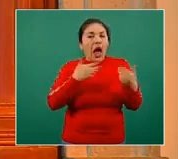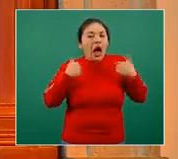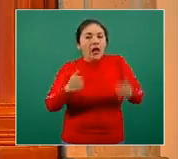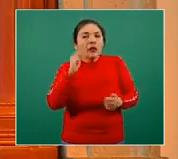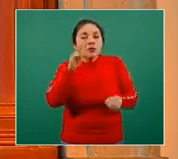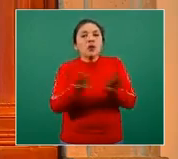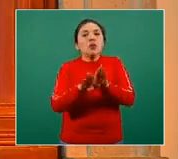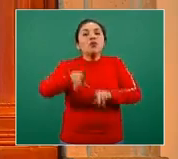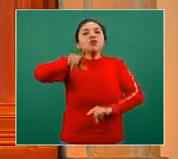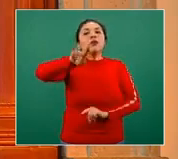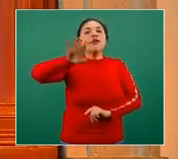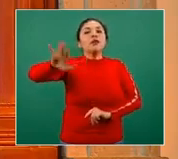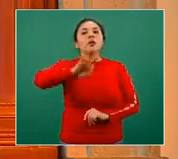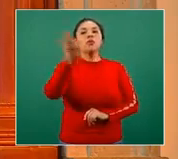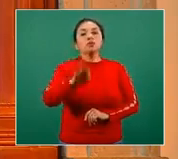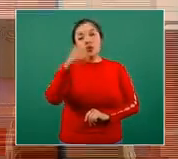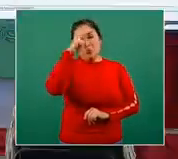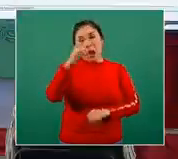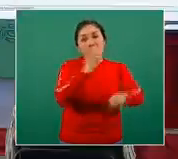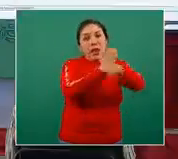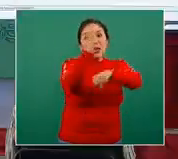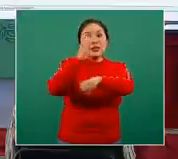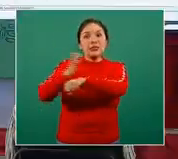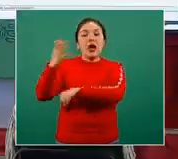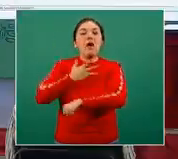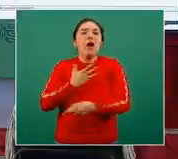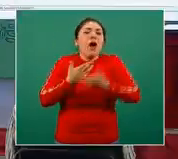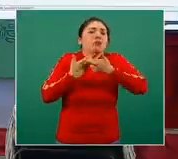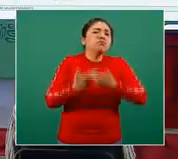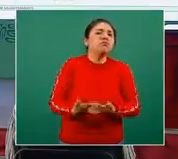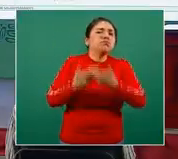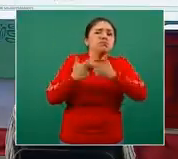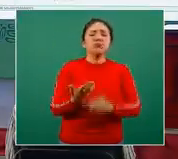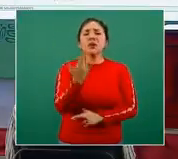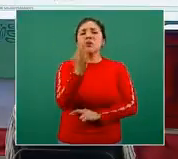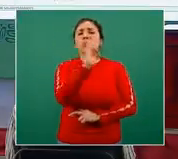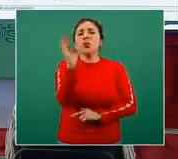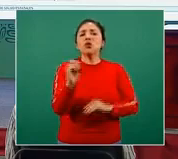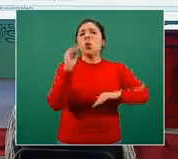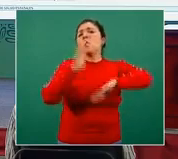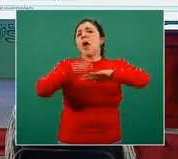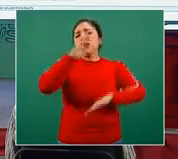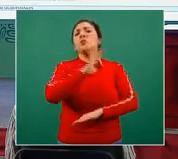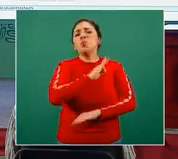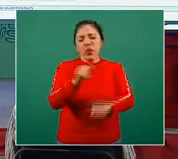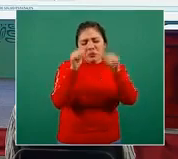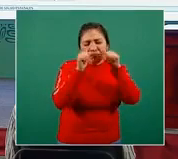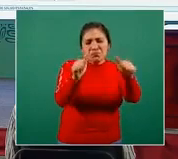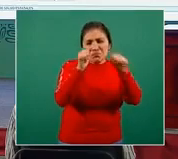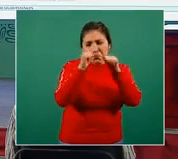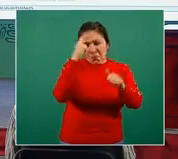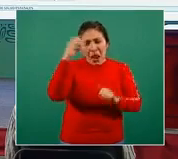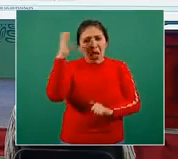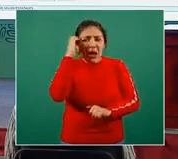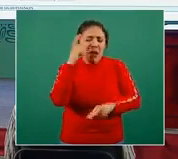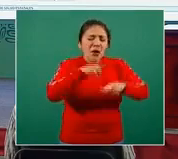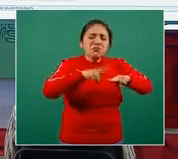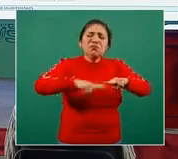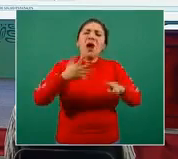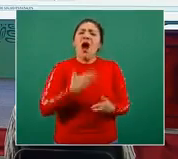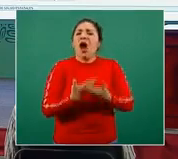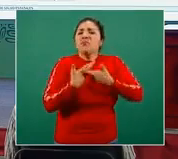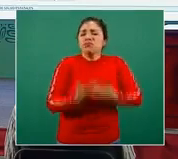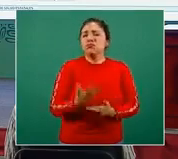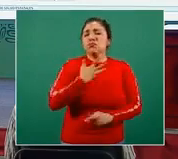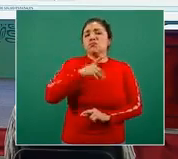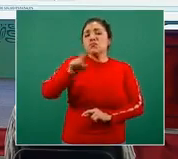el 75% de las entidades federativas que tienen más de la mitad de sus camas generales disponibles, es decir, 24 de ellas,